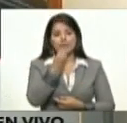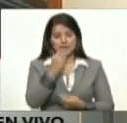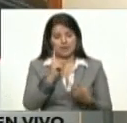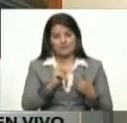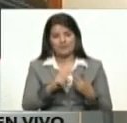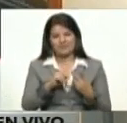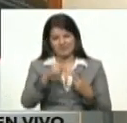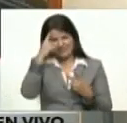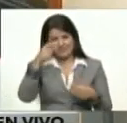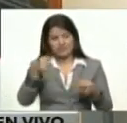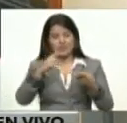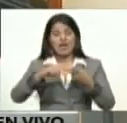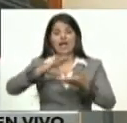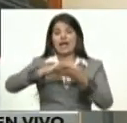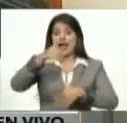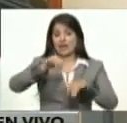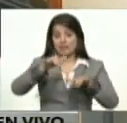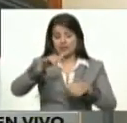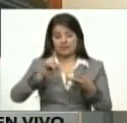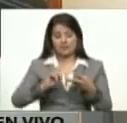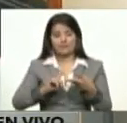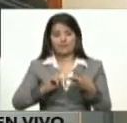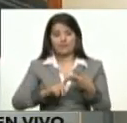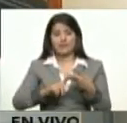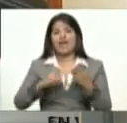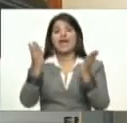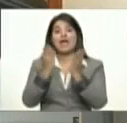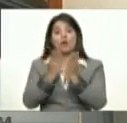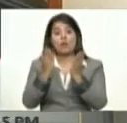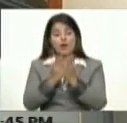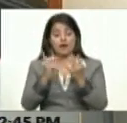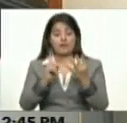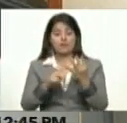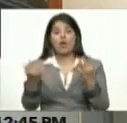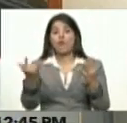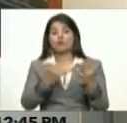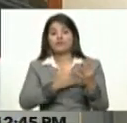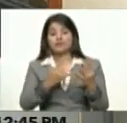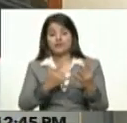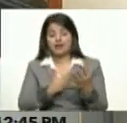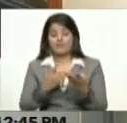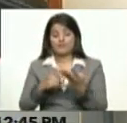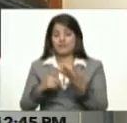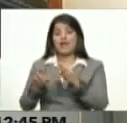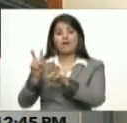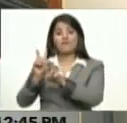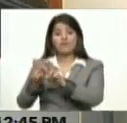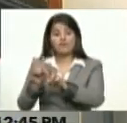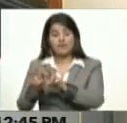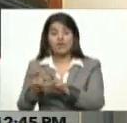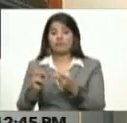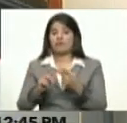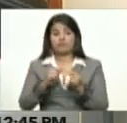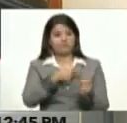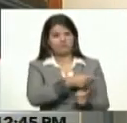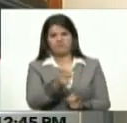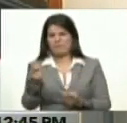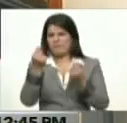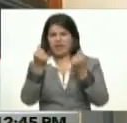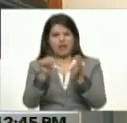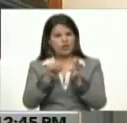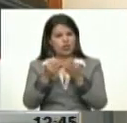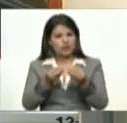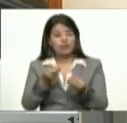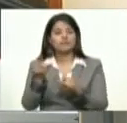parte de nuestras canaimitas, buenas partes de las escuelas, de las universidades que se han construido en los últimos años en